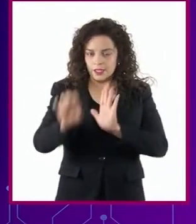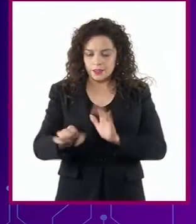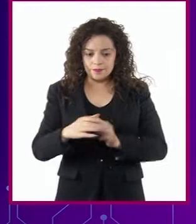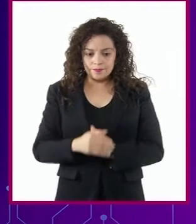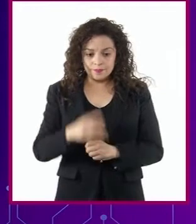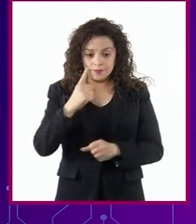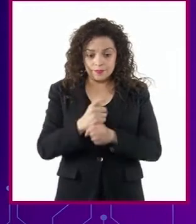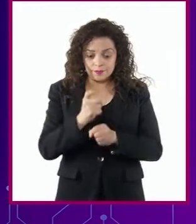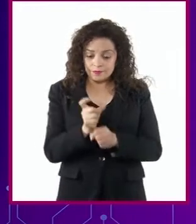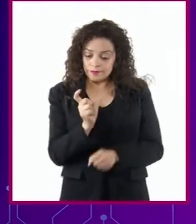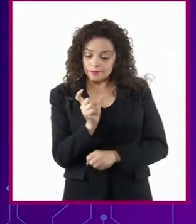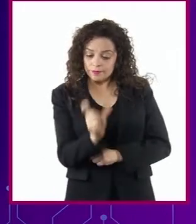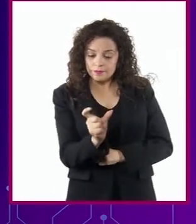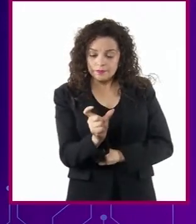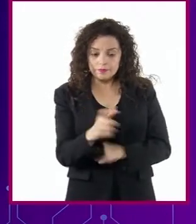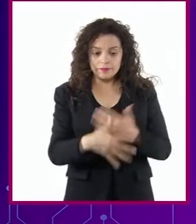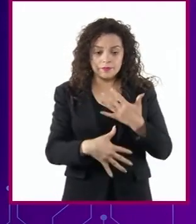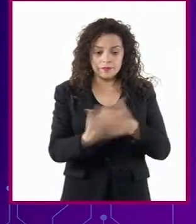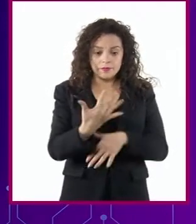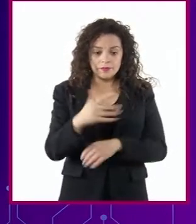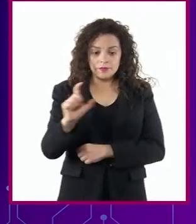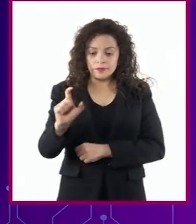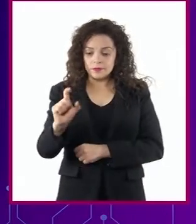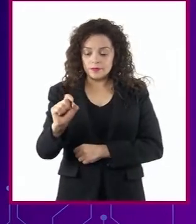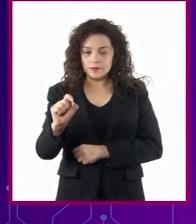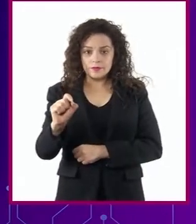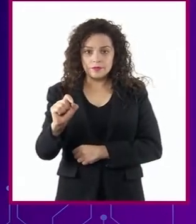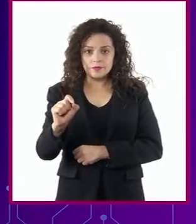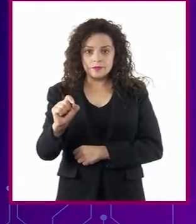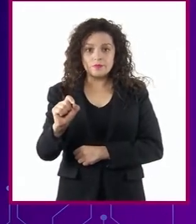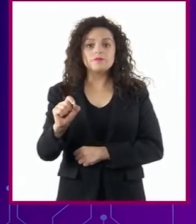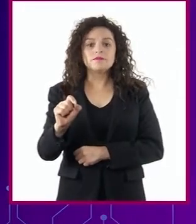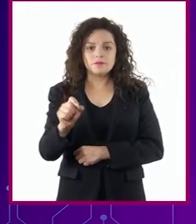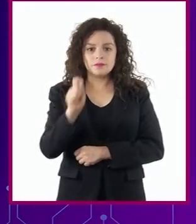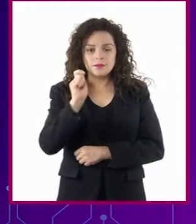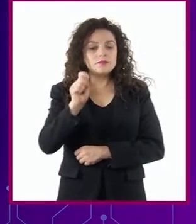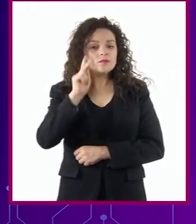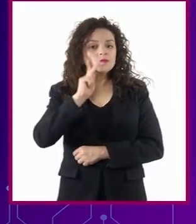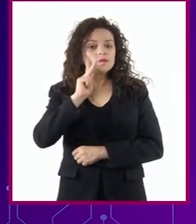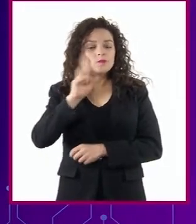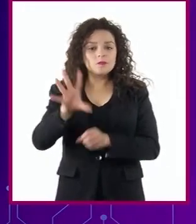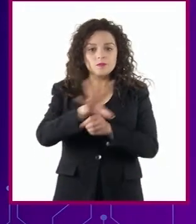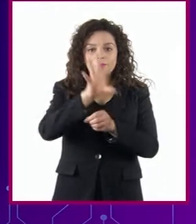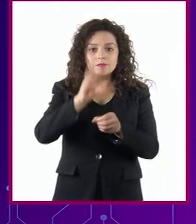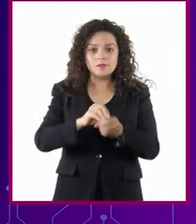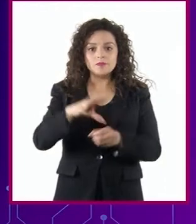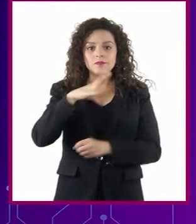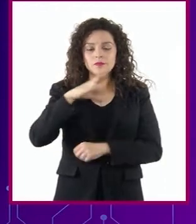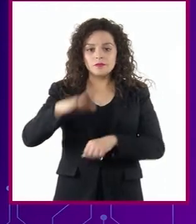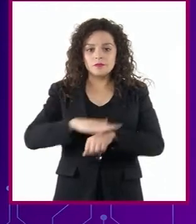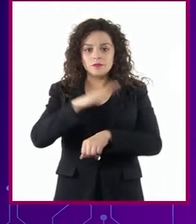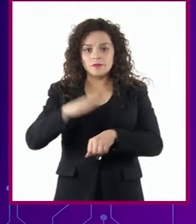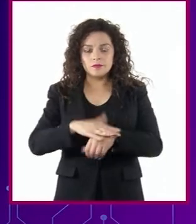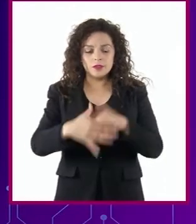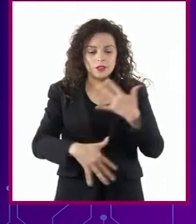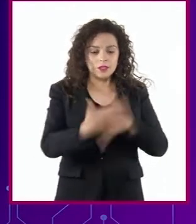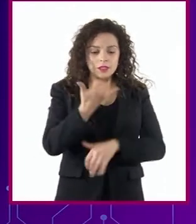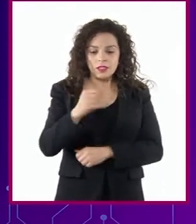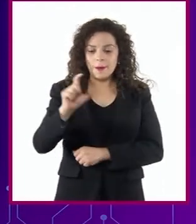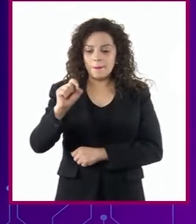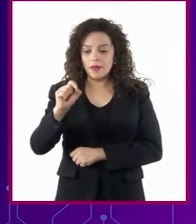intervalo, 15, 20, se van a contar todas las pruebas que hayan obtenido entre 15 y 20